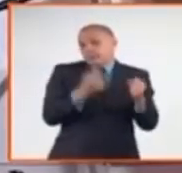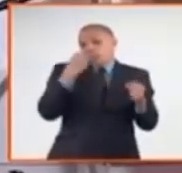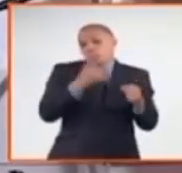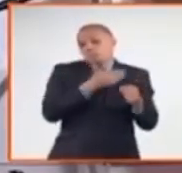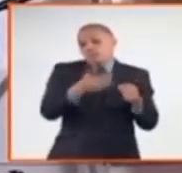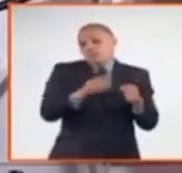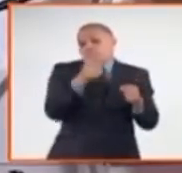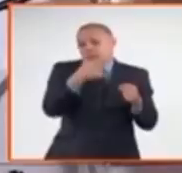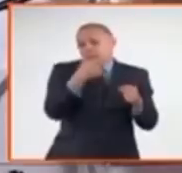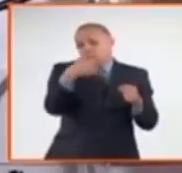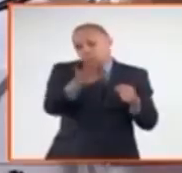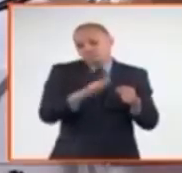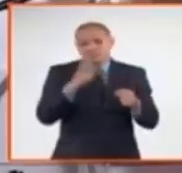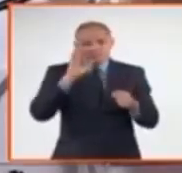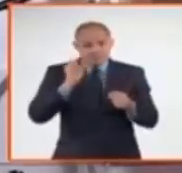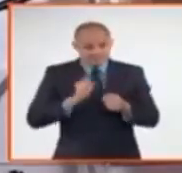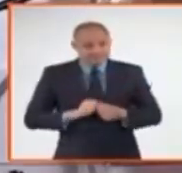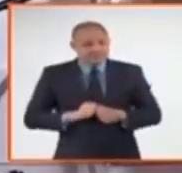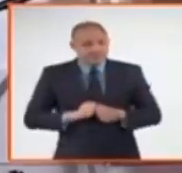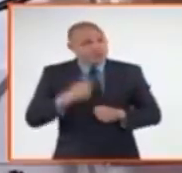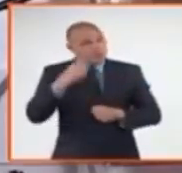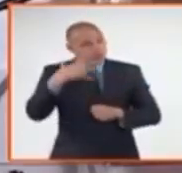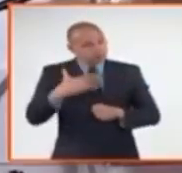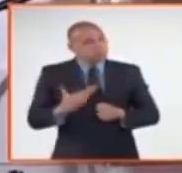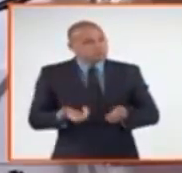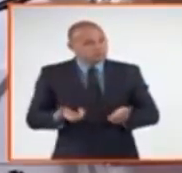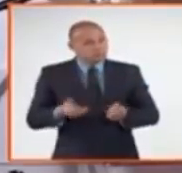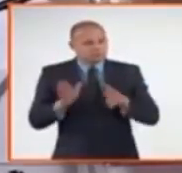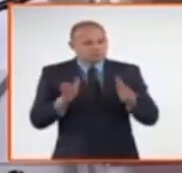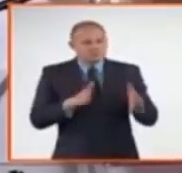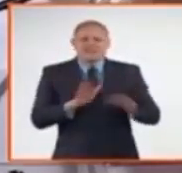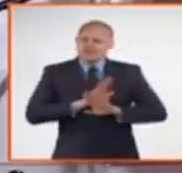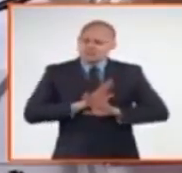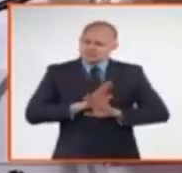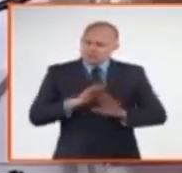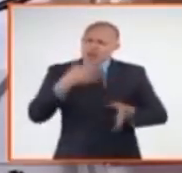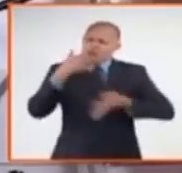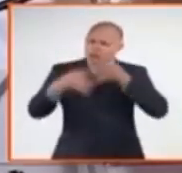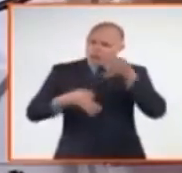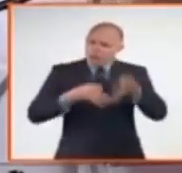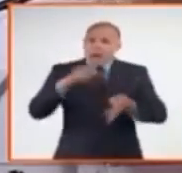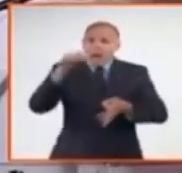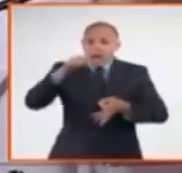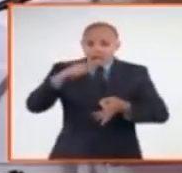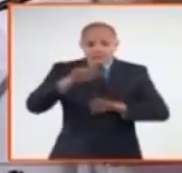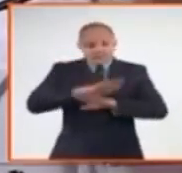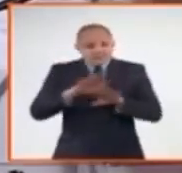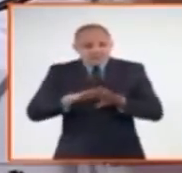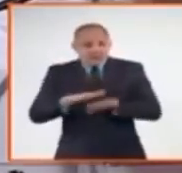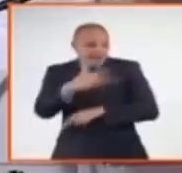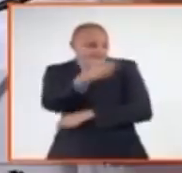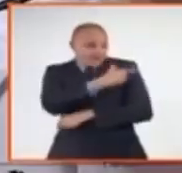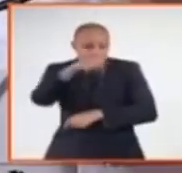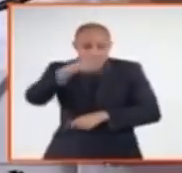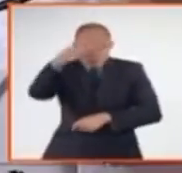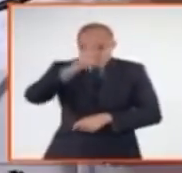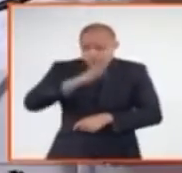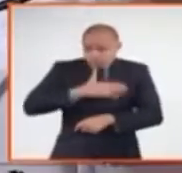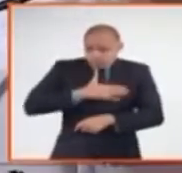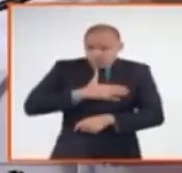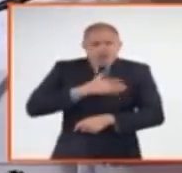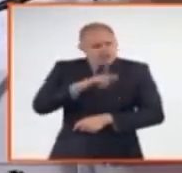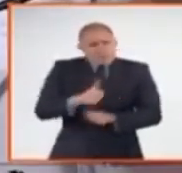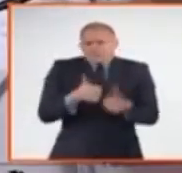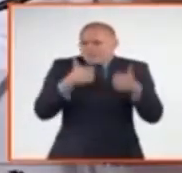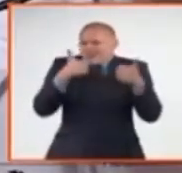diferente bien de que nuestra vacuna funcionó esto se ha intentado manipular porque bueno esa misma confusión que genera o no se estaba cortando masivamente